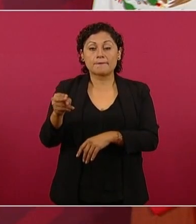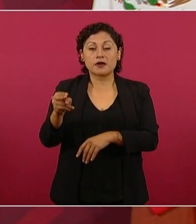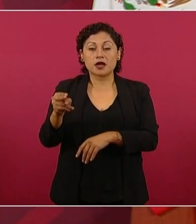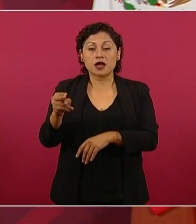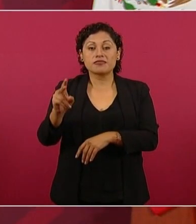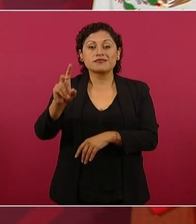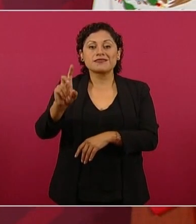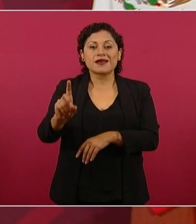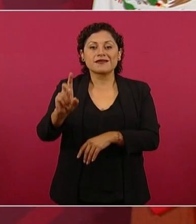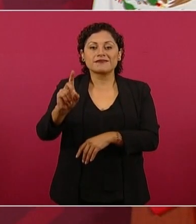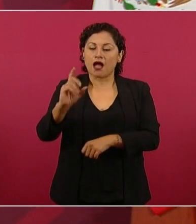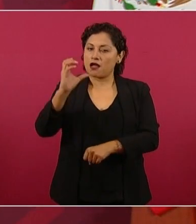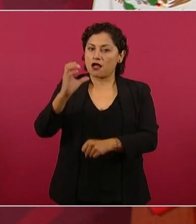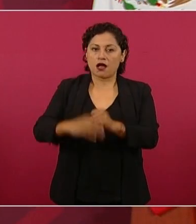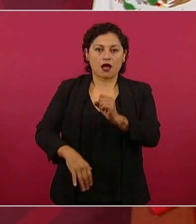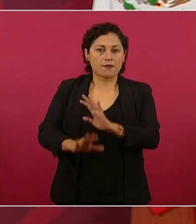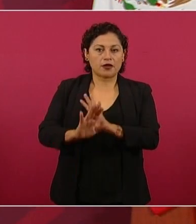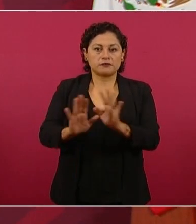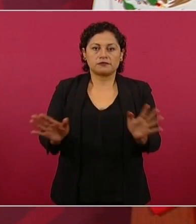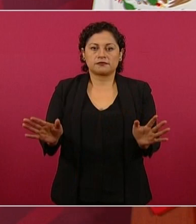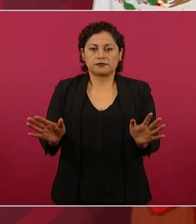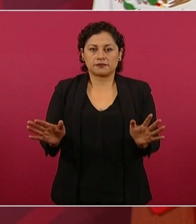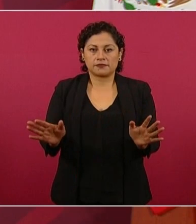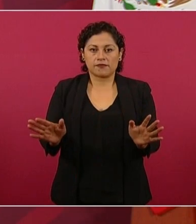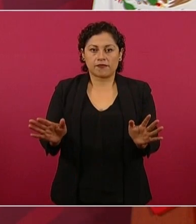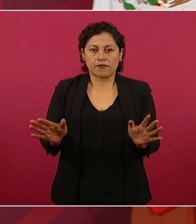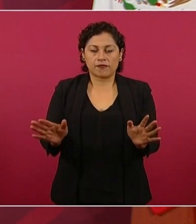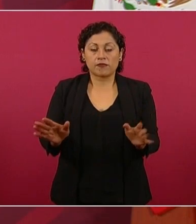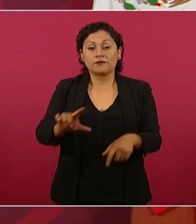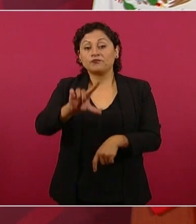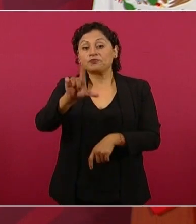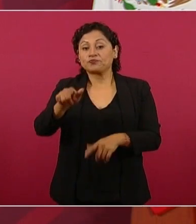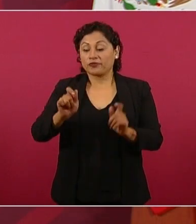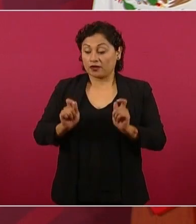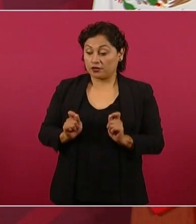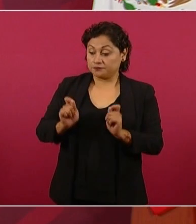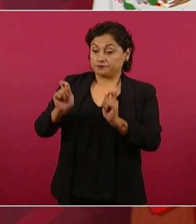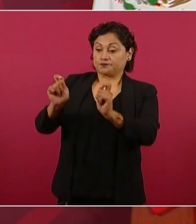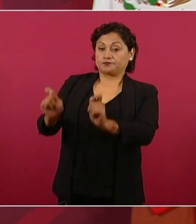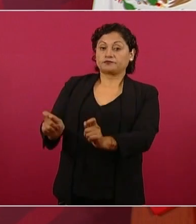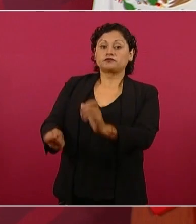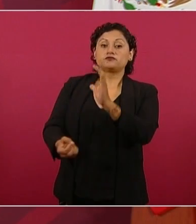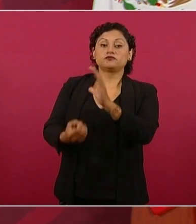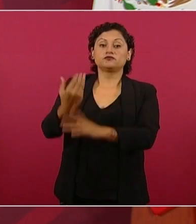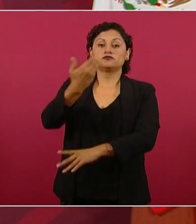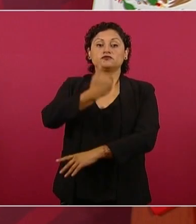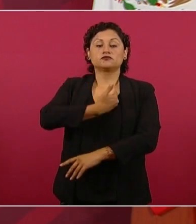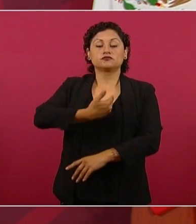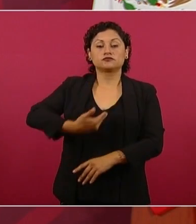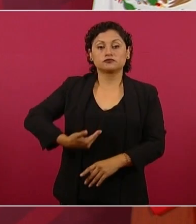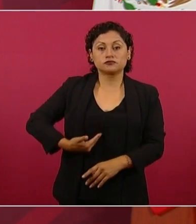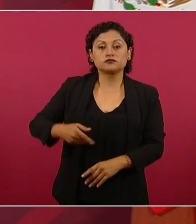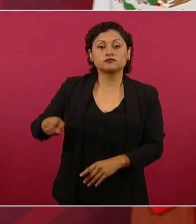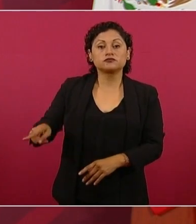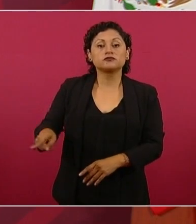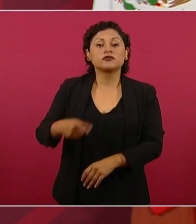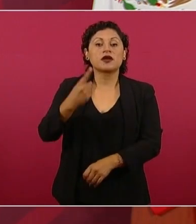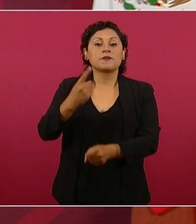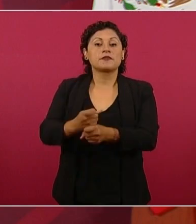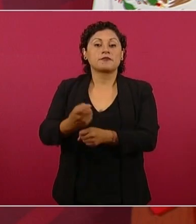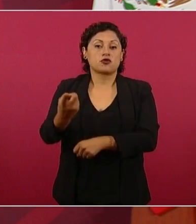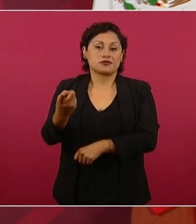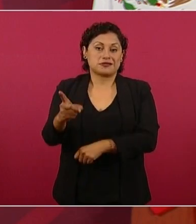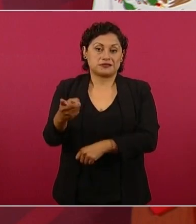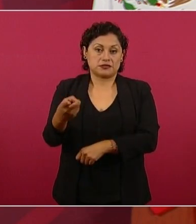30 de noviembre, y la toma de posición del nuevo presidente era el